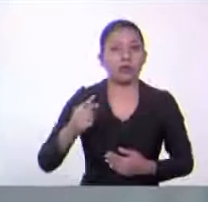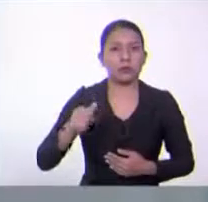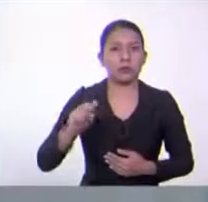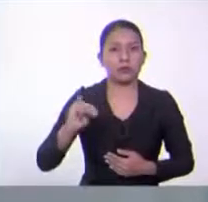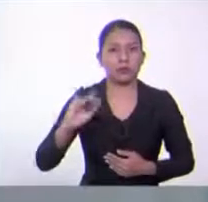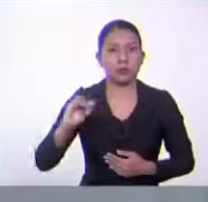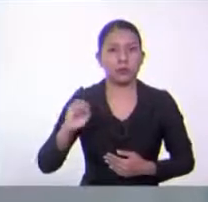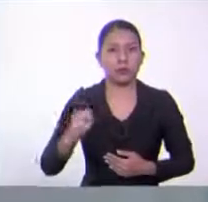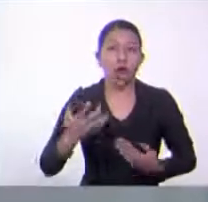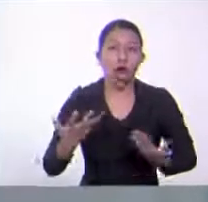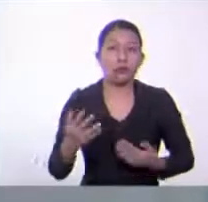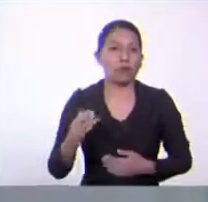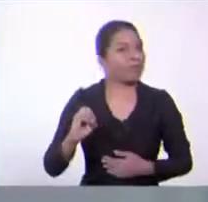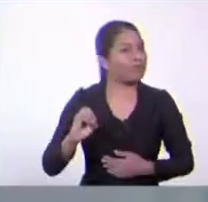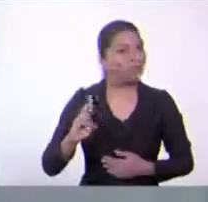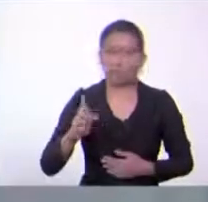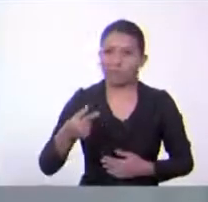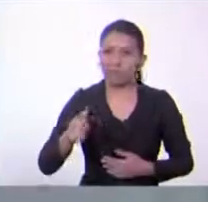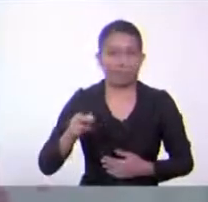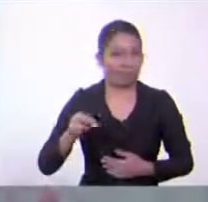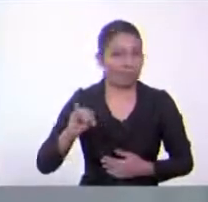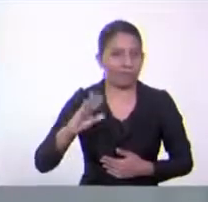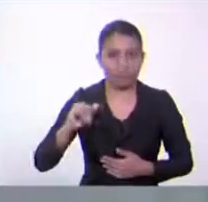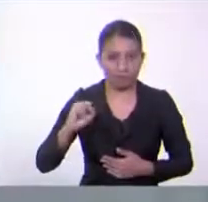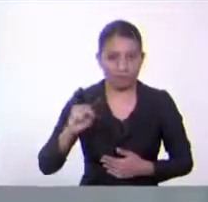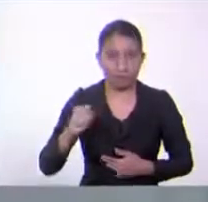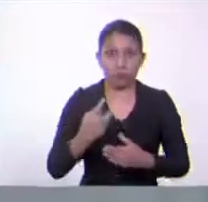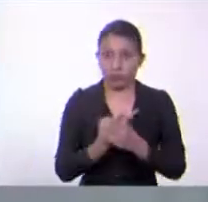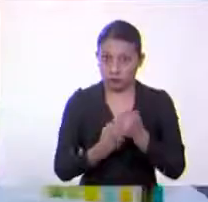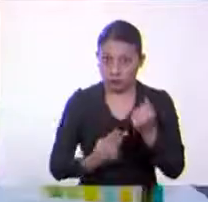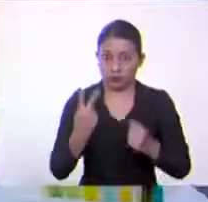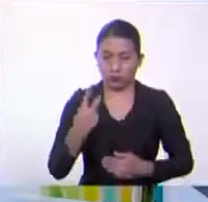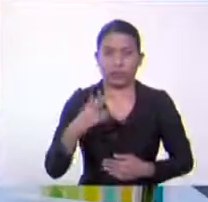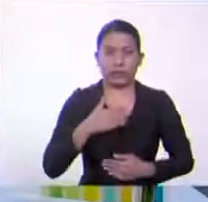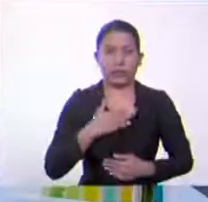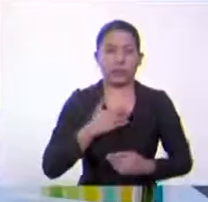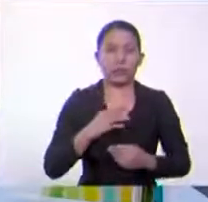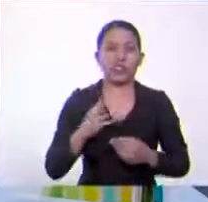inorgánicas. Estas se dan en el intermedio de las reacciones químicas,